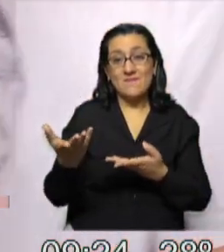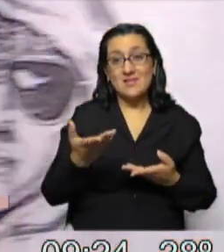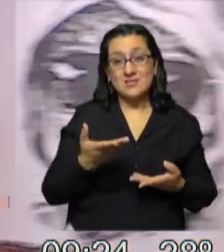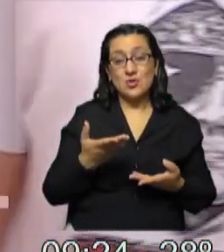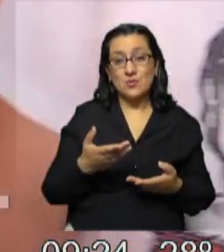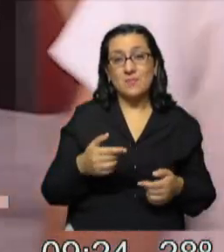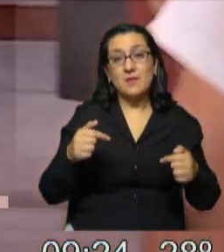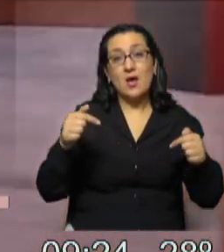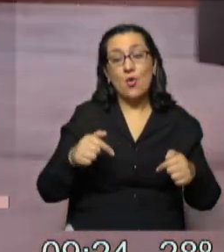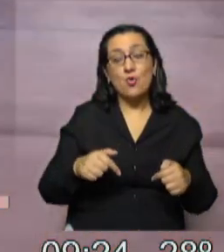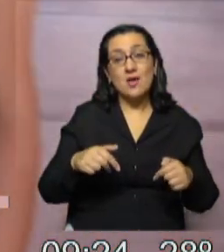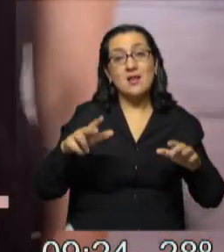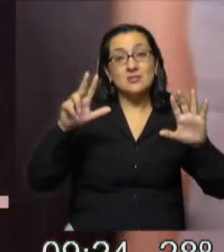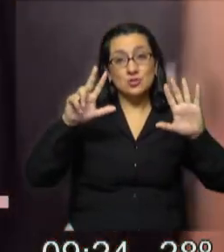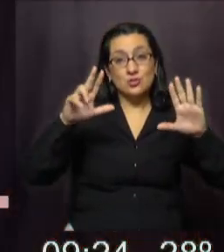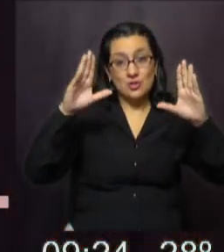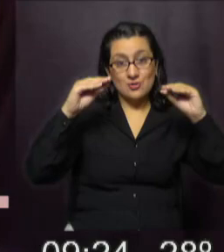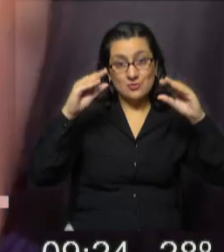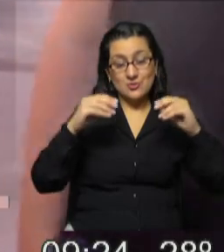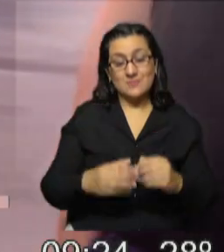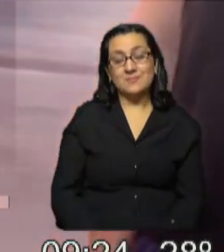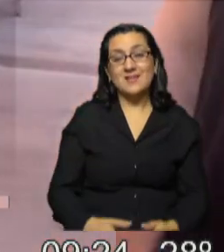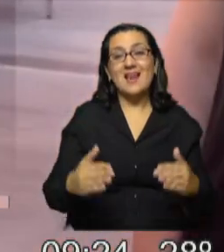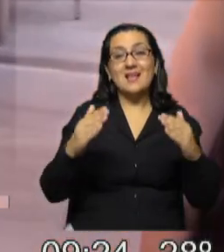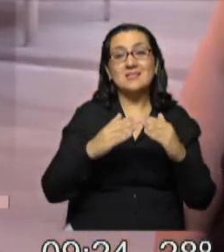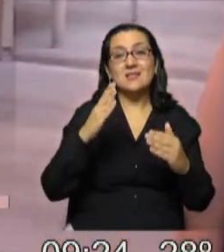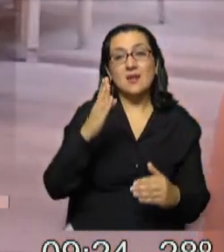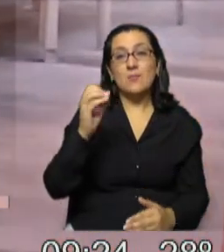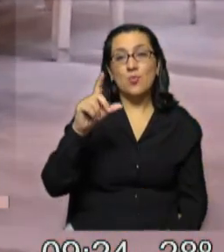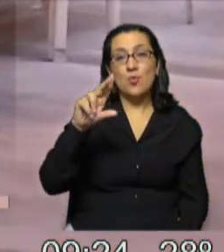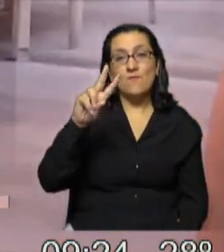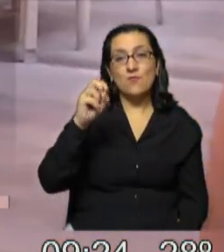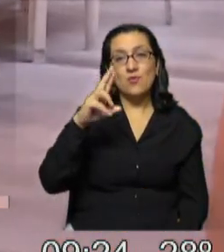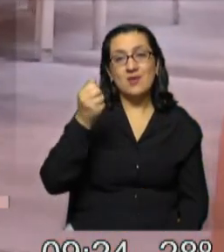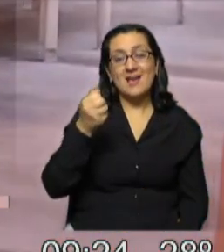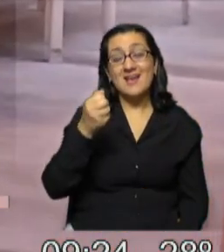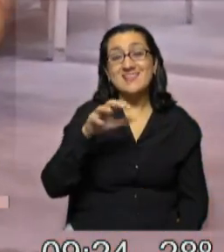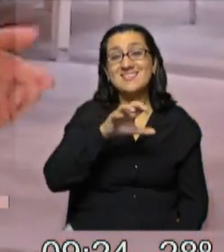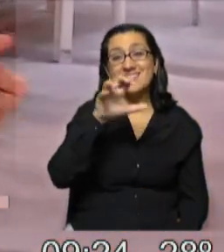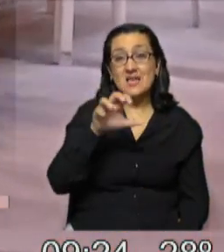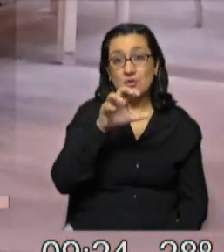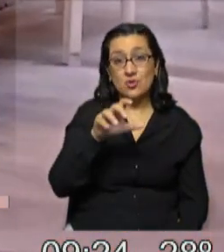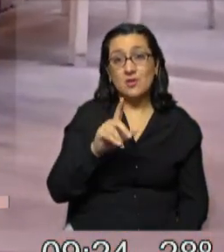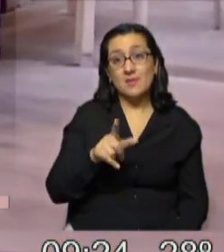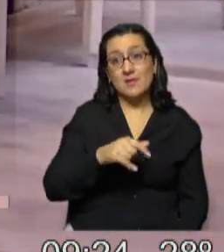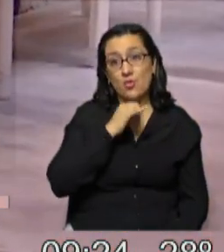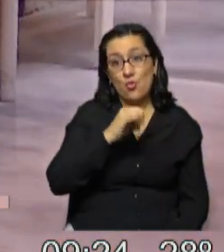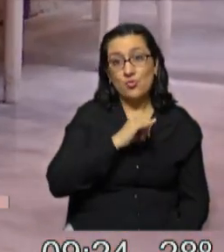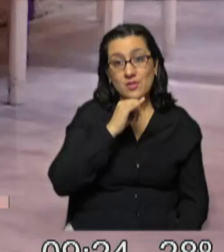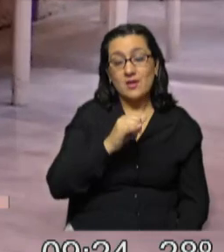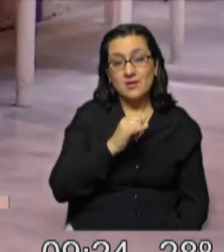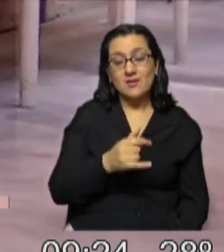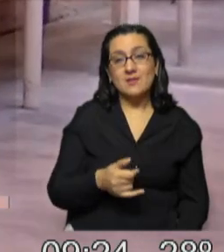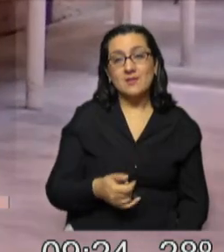venir hoy a las 20 horas aquí a la Casa de la Pólvora en el Cerro, y también, bueno, adelantar que, como bien decía Susana, va a